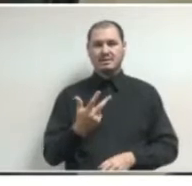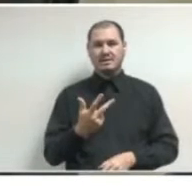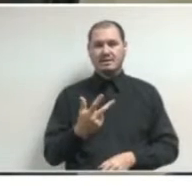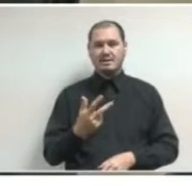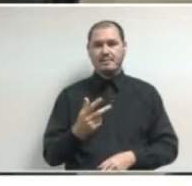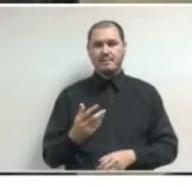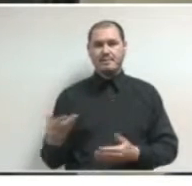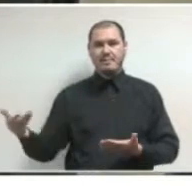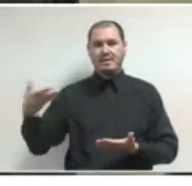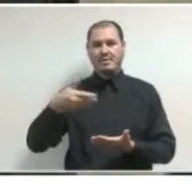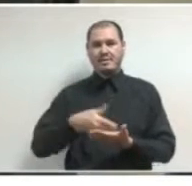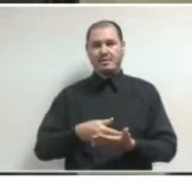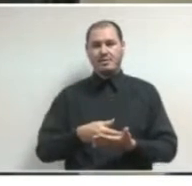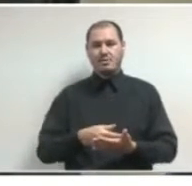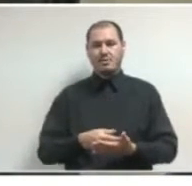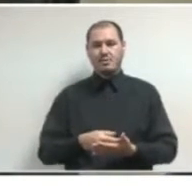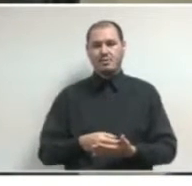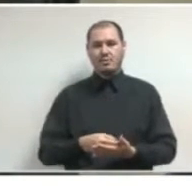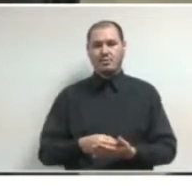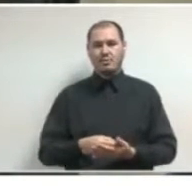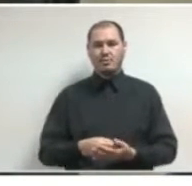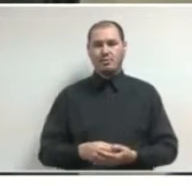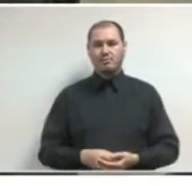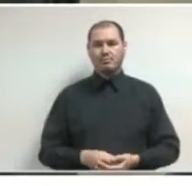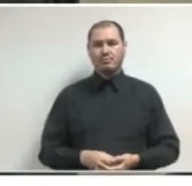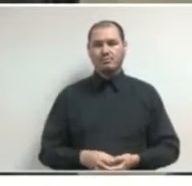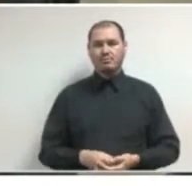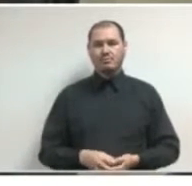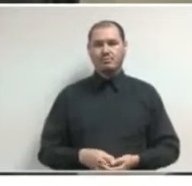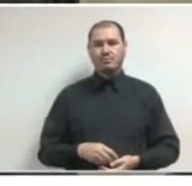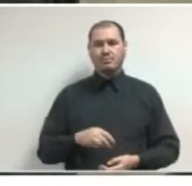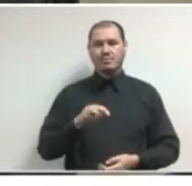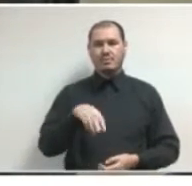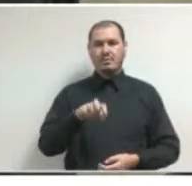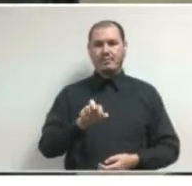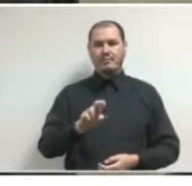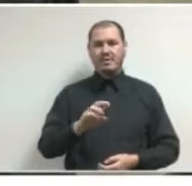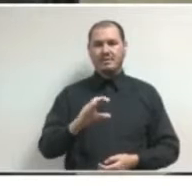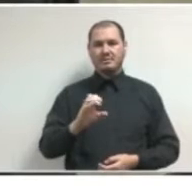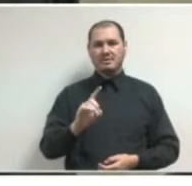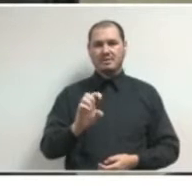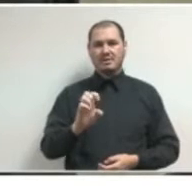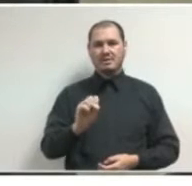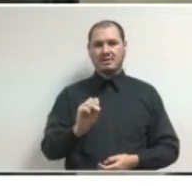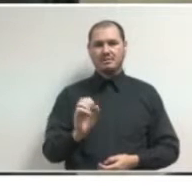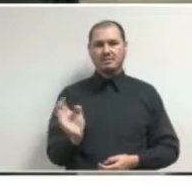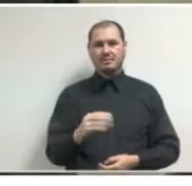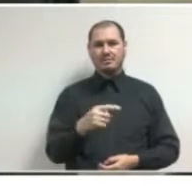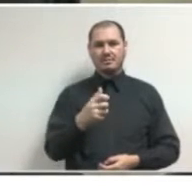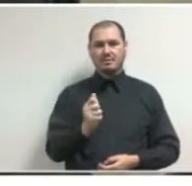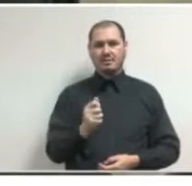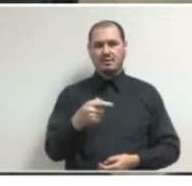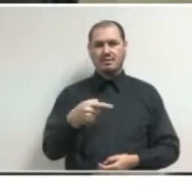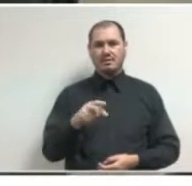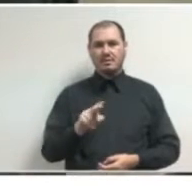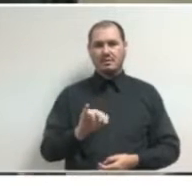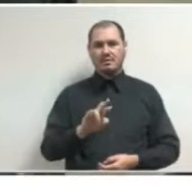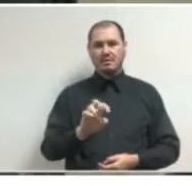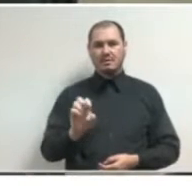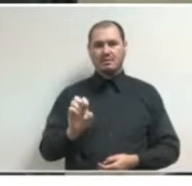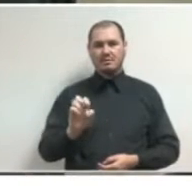apuja, reconsideración. Mercedes Aguirre, Burucaba de Coñandebe, jueza de ejecución penal número 1